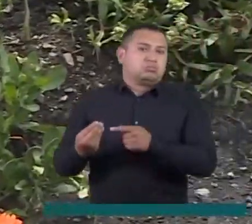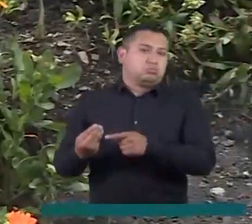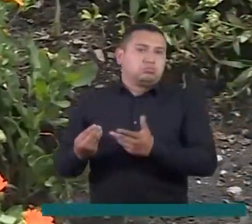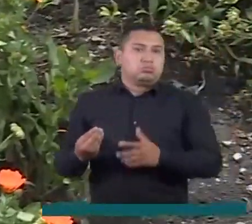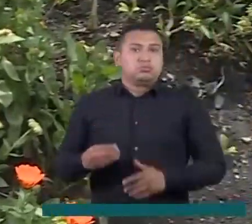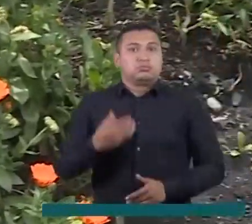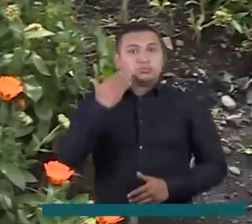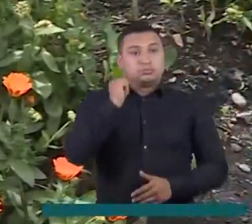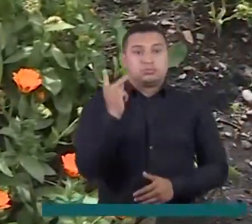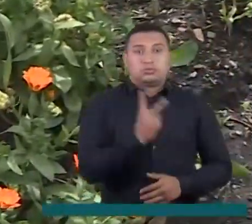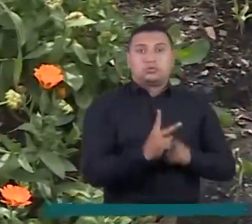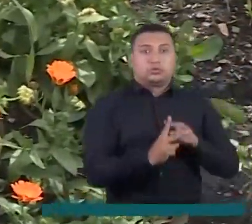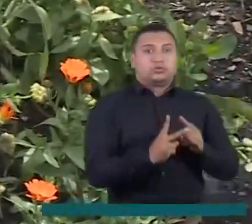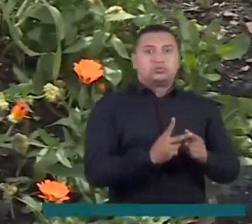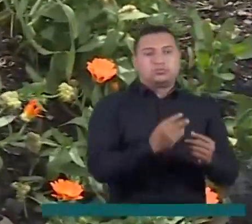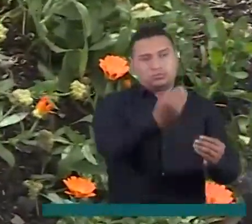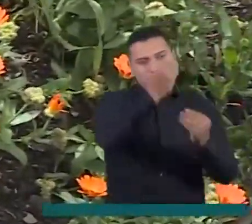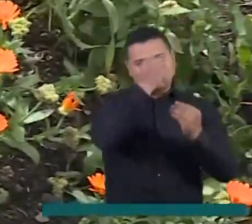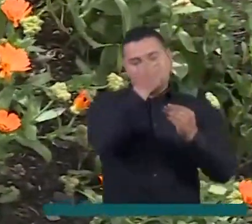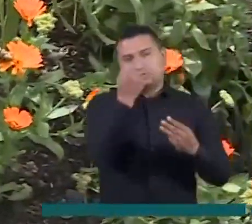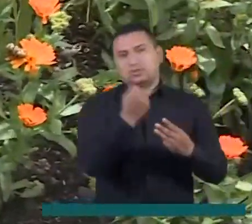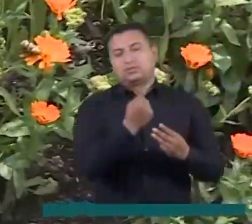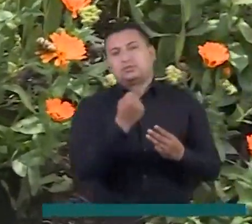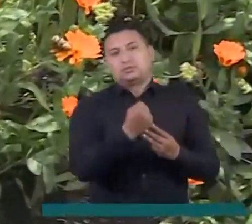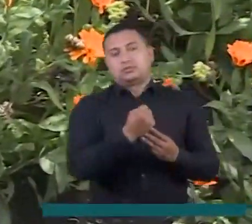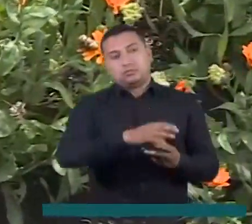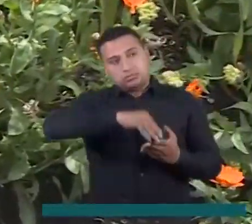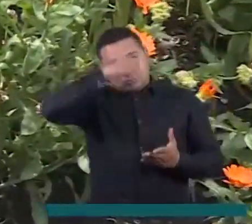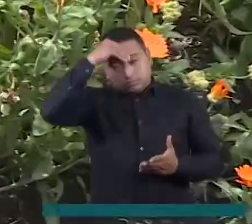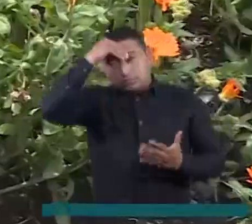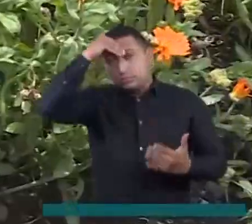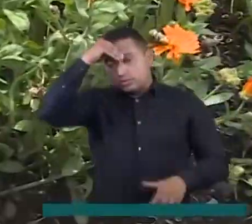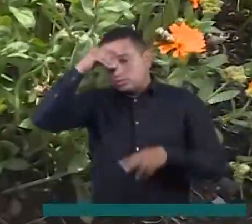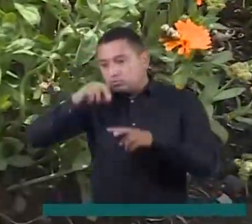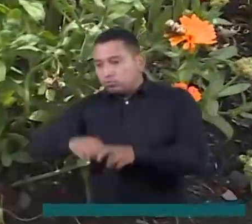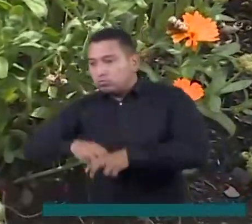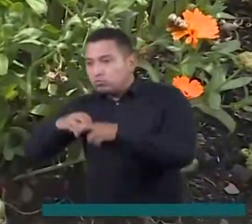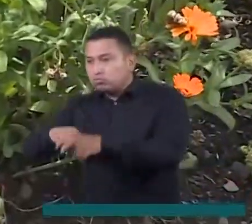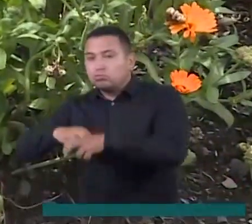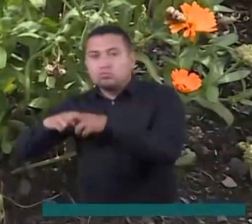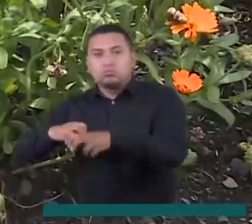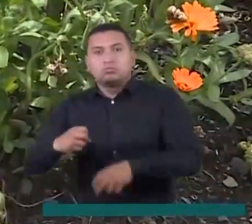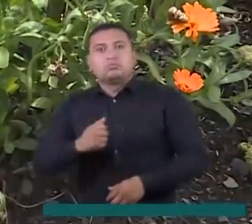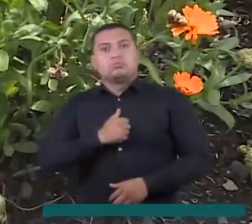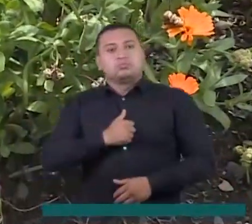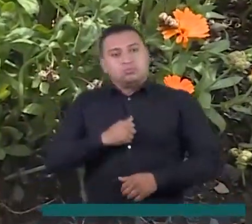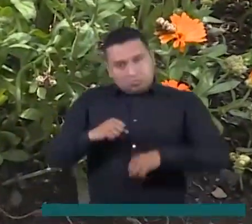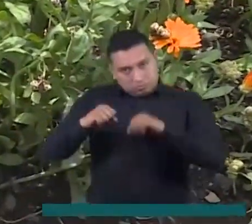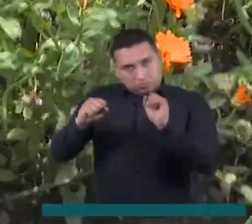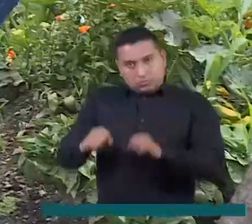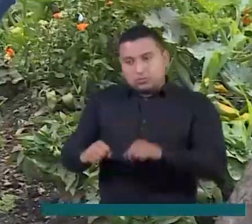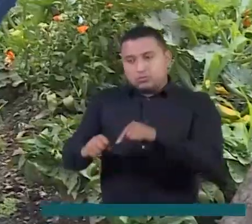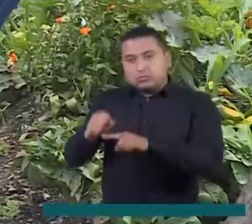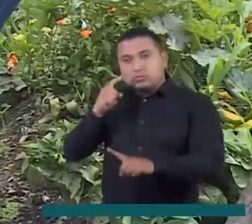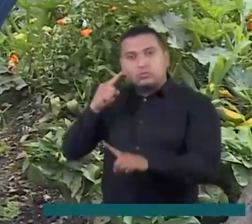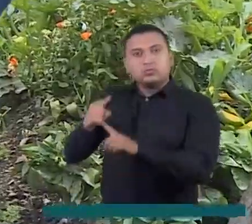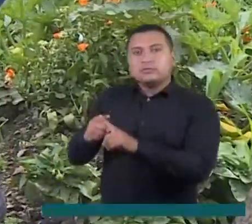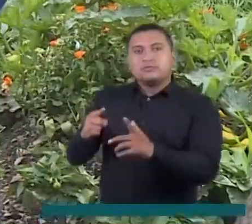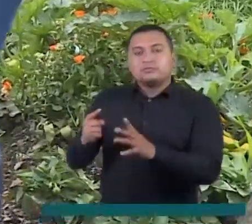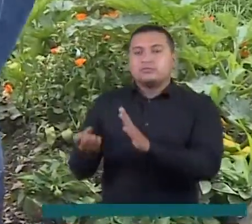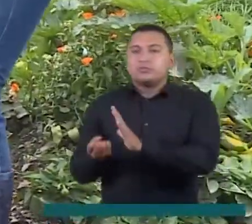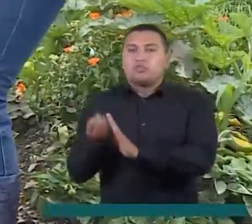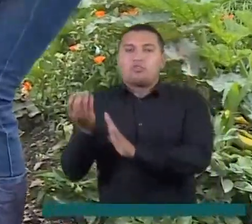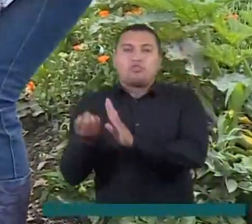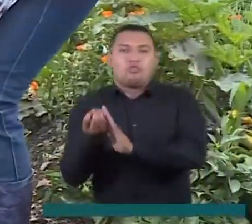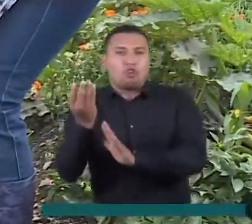lo aprendido ven cómo su huerta sigue creciendo en medio de este municipio dedicado al cultivo de flores y alimentos como